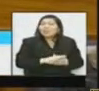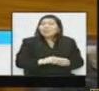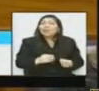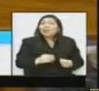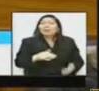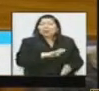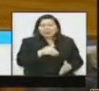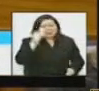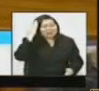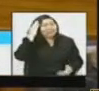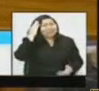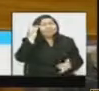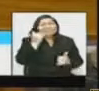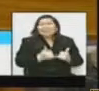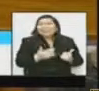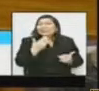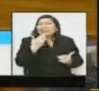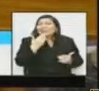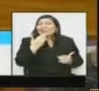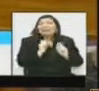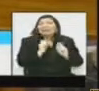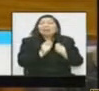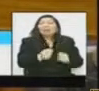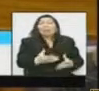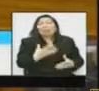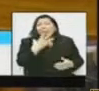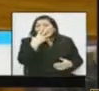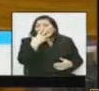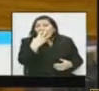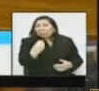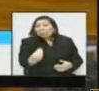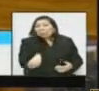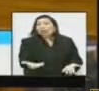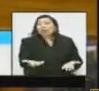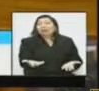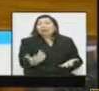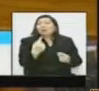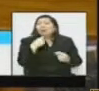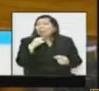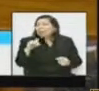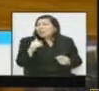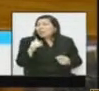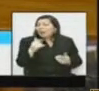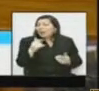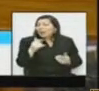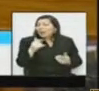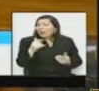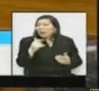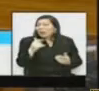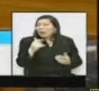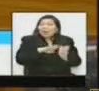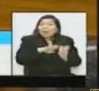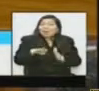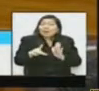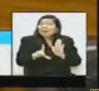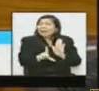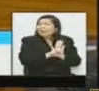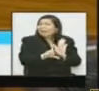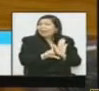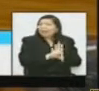torcido no se va a volver a expresar que no son creíbles y